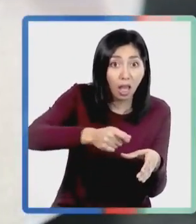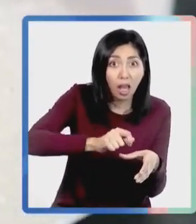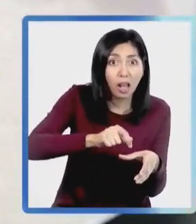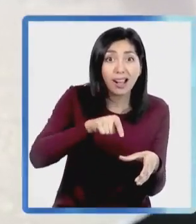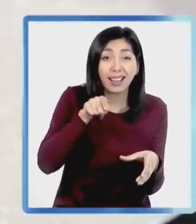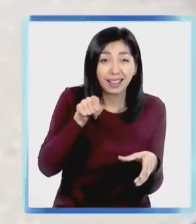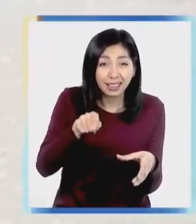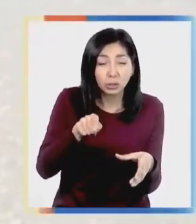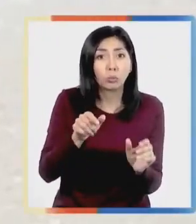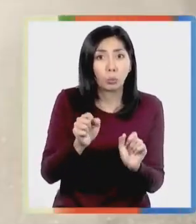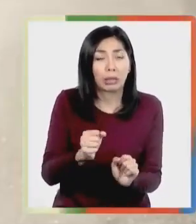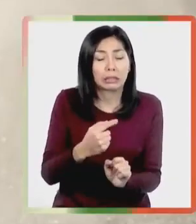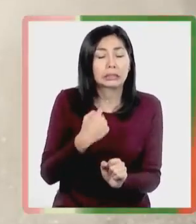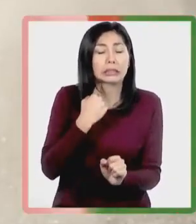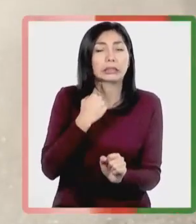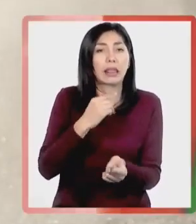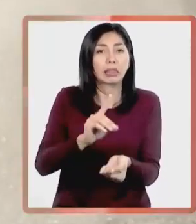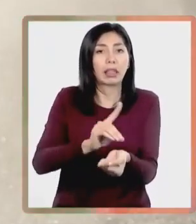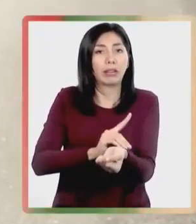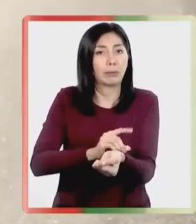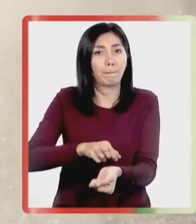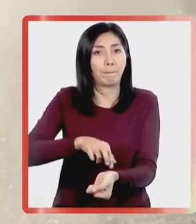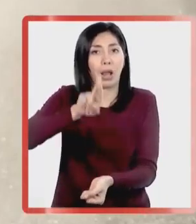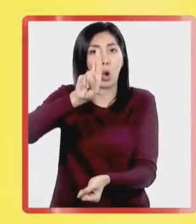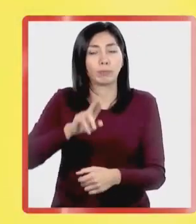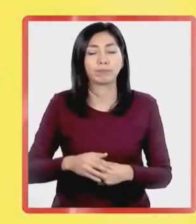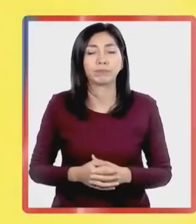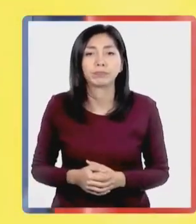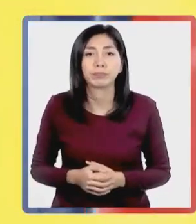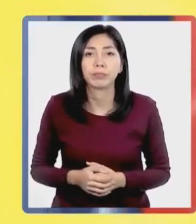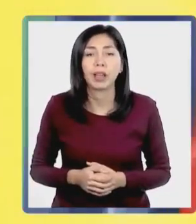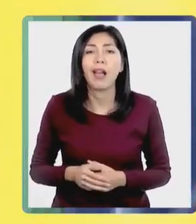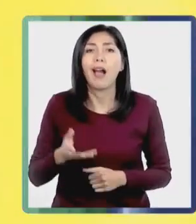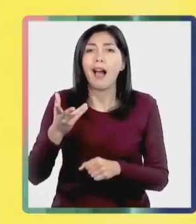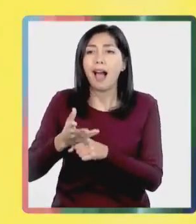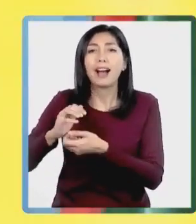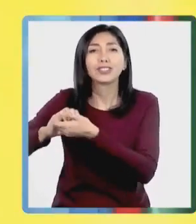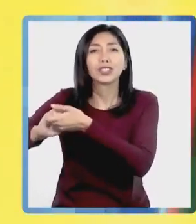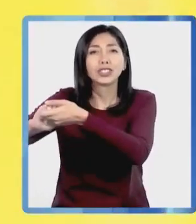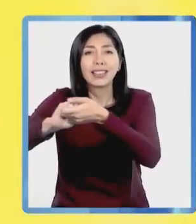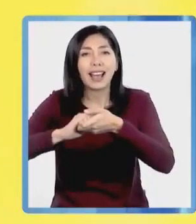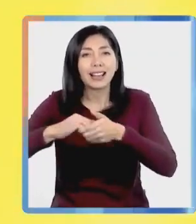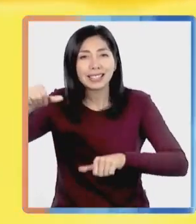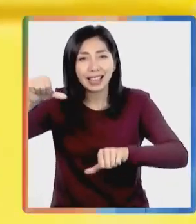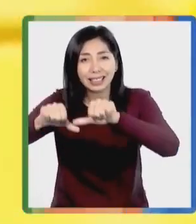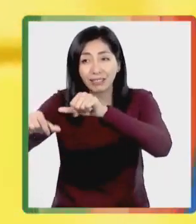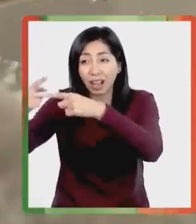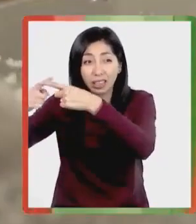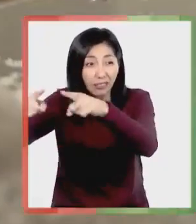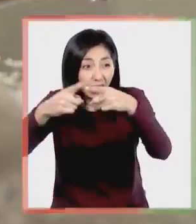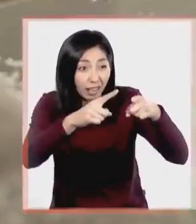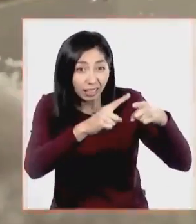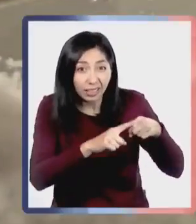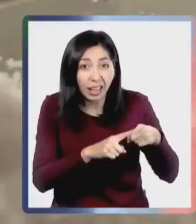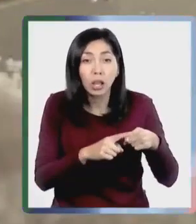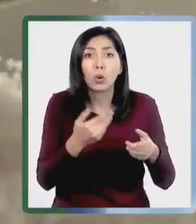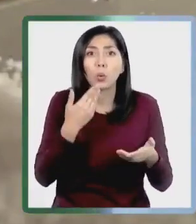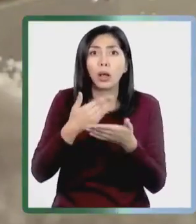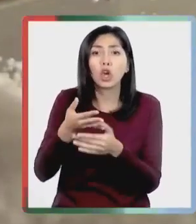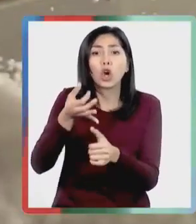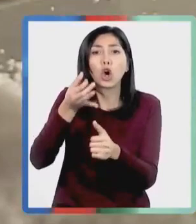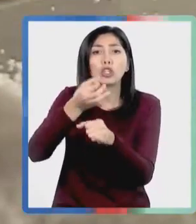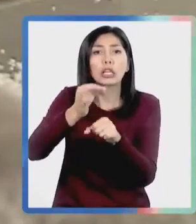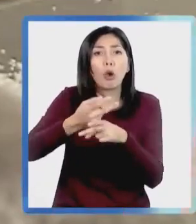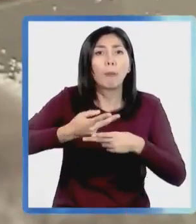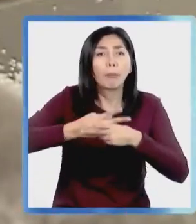para edulcorar, eso puede descompensar su diabetes. Varias sociedades científicas tuvieron que emitir comunicados cuando salió